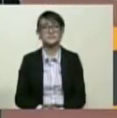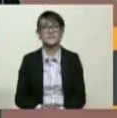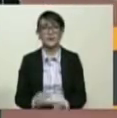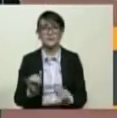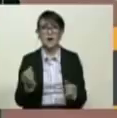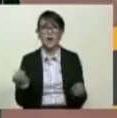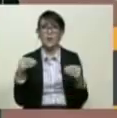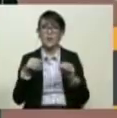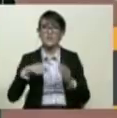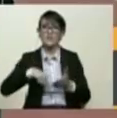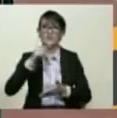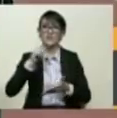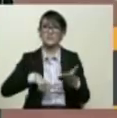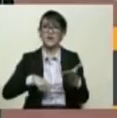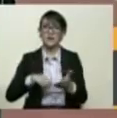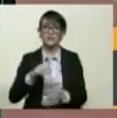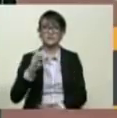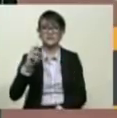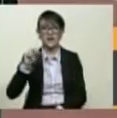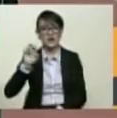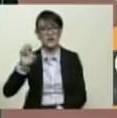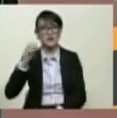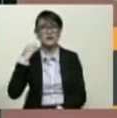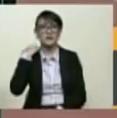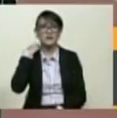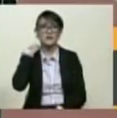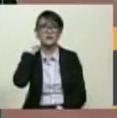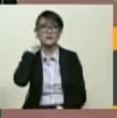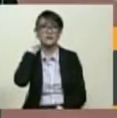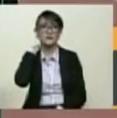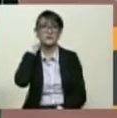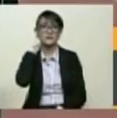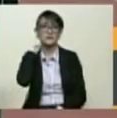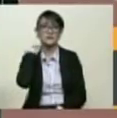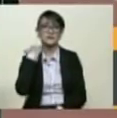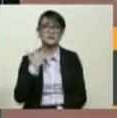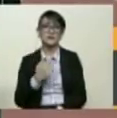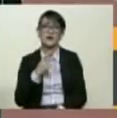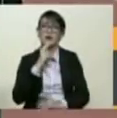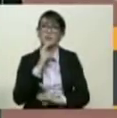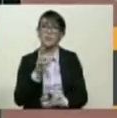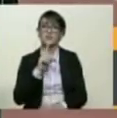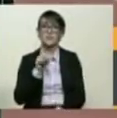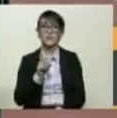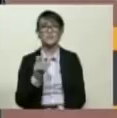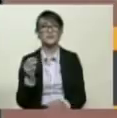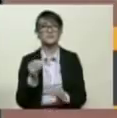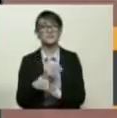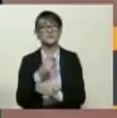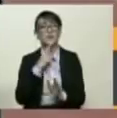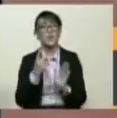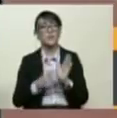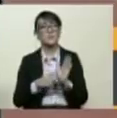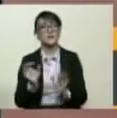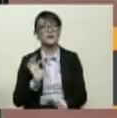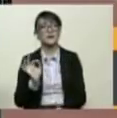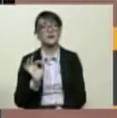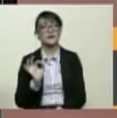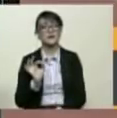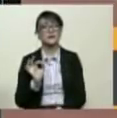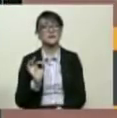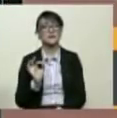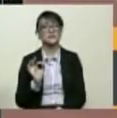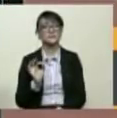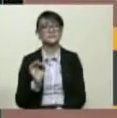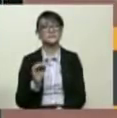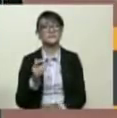firmados frente al Consejo Nacional Electoral me permite completar una respuesta a la pregunta de Diana, que no lo completé. En efecto, se